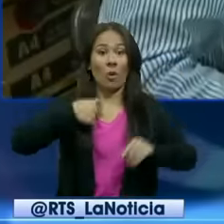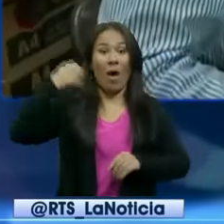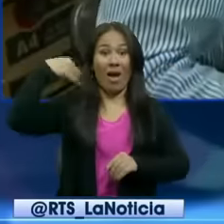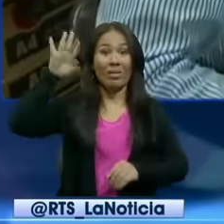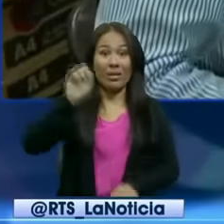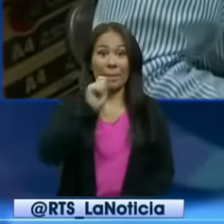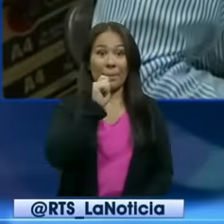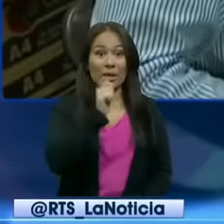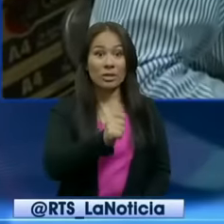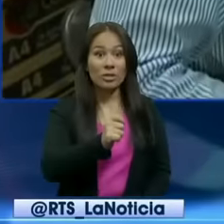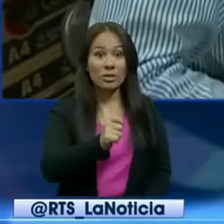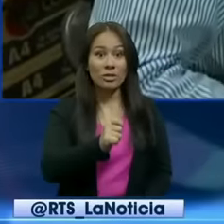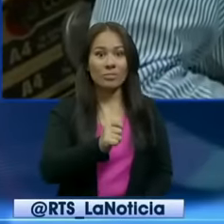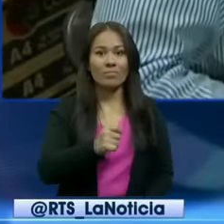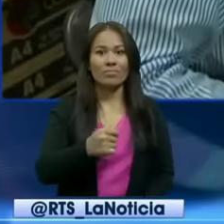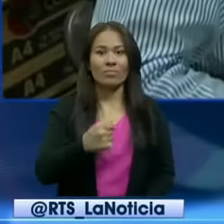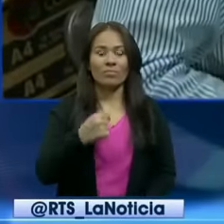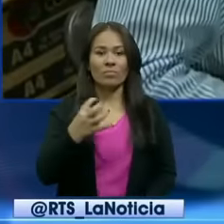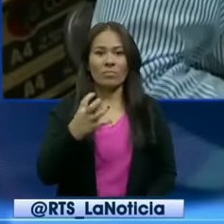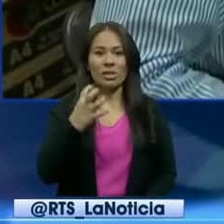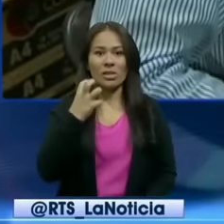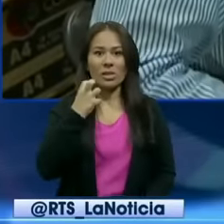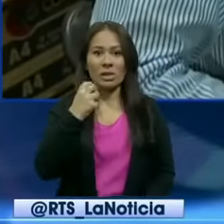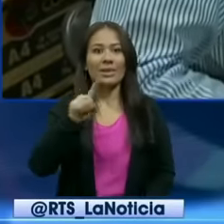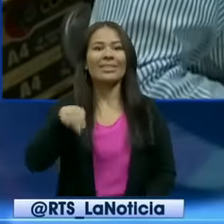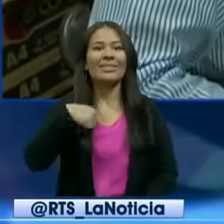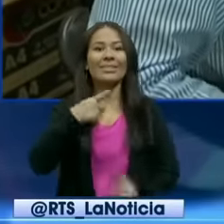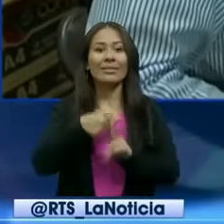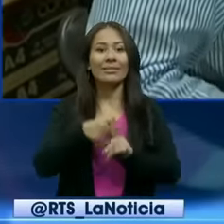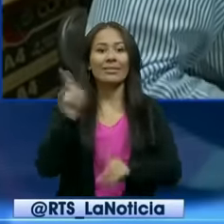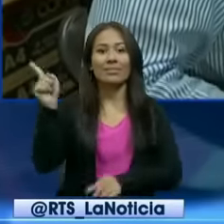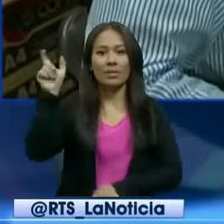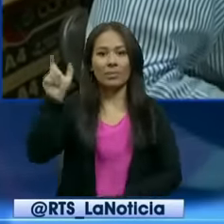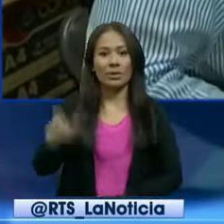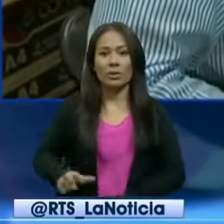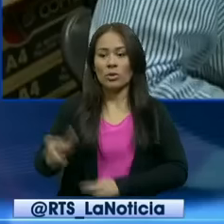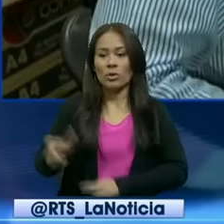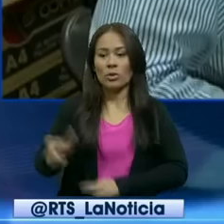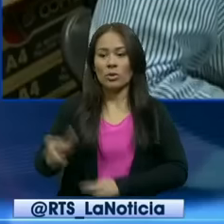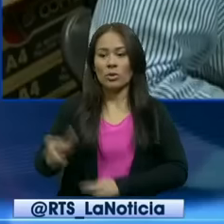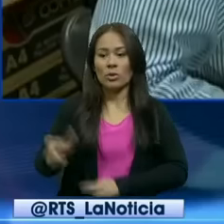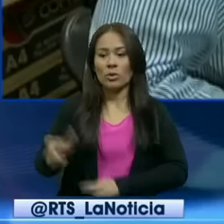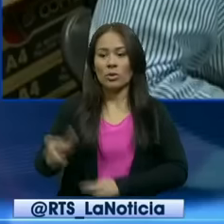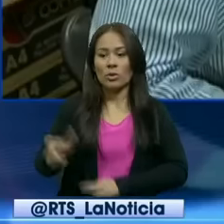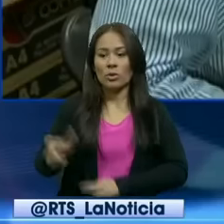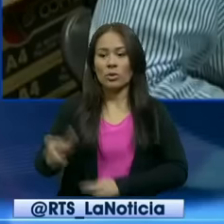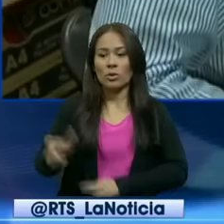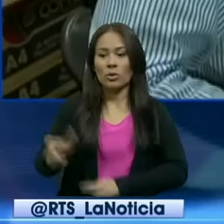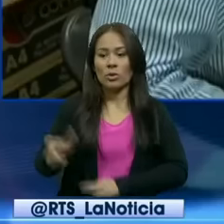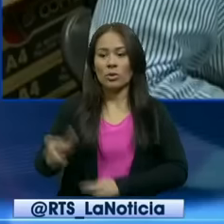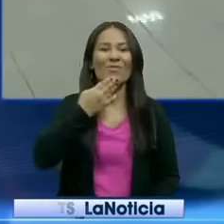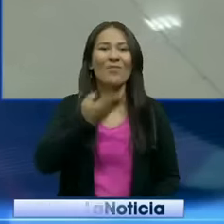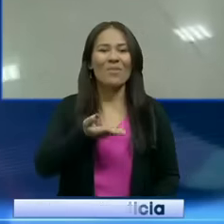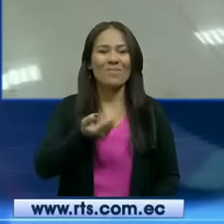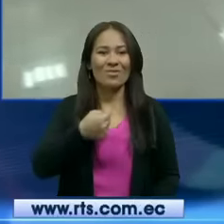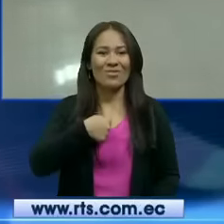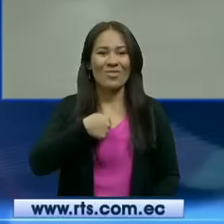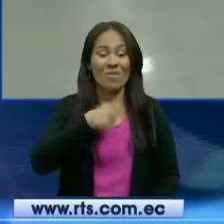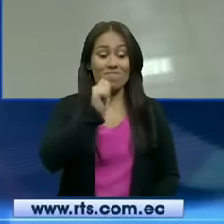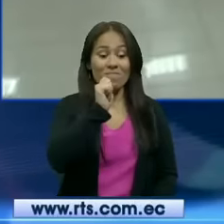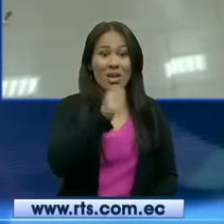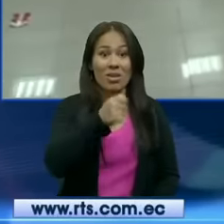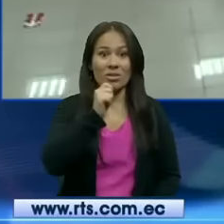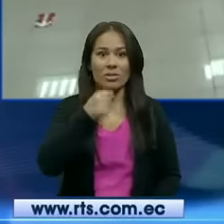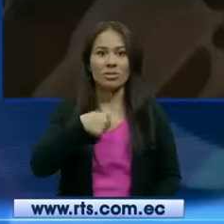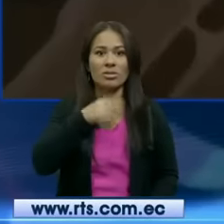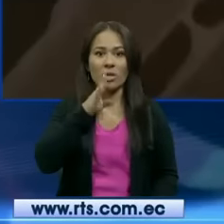reportero, el muñeco Murrieta, que fue mi camarógrafo casi una década, sí, se acuerda de eso. De mi época de reportero, y él